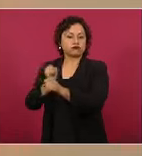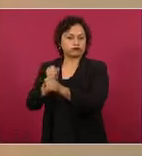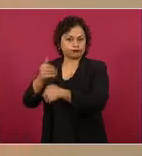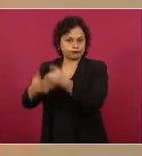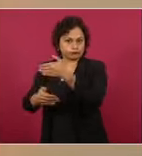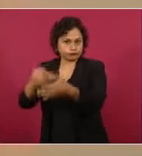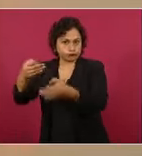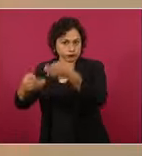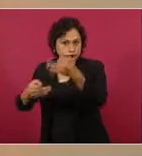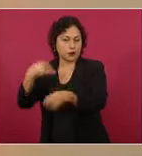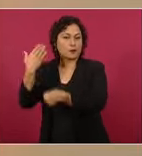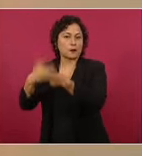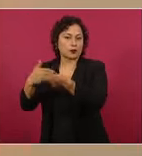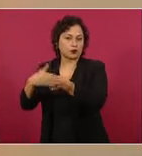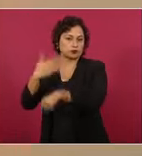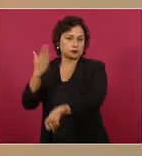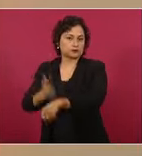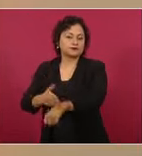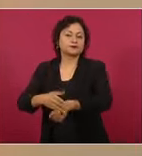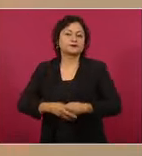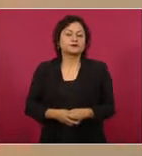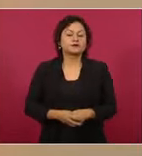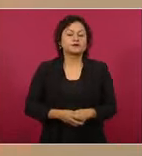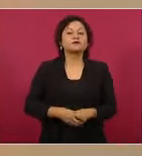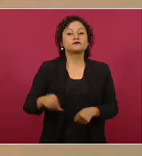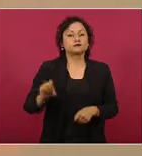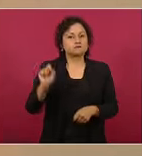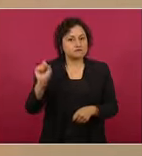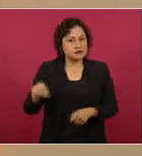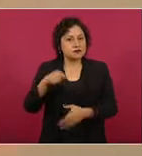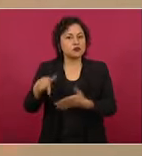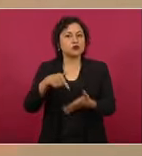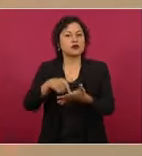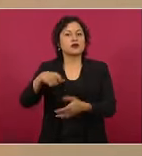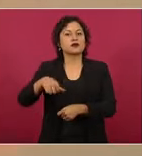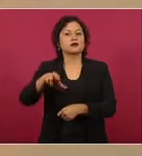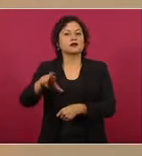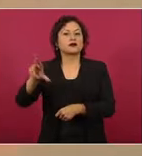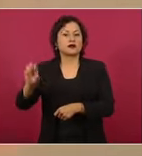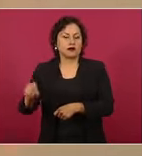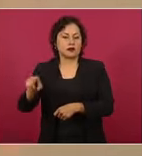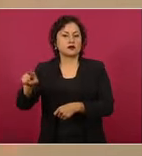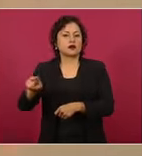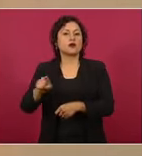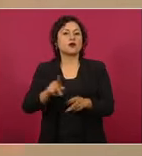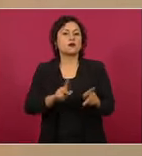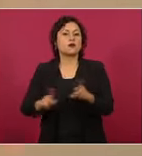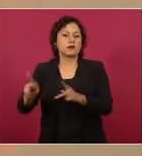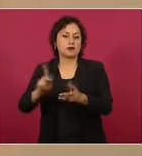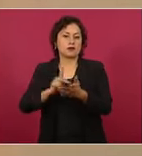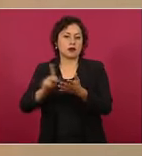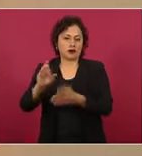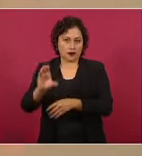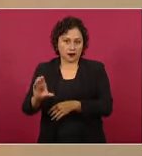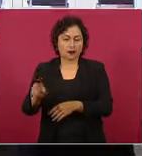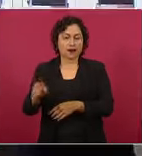Siguiente. También en Quintana Roo, en Solidaridad Playa del Carmen, la